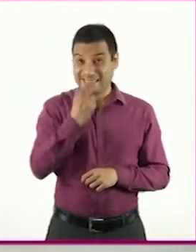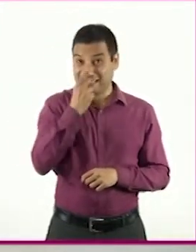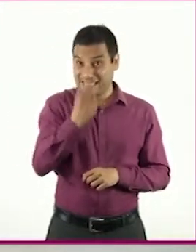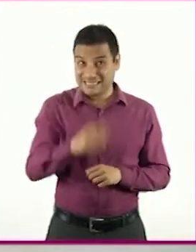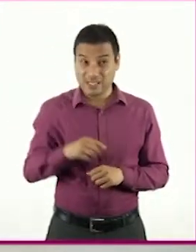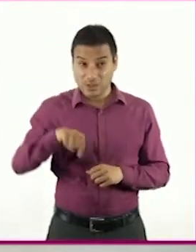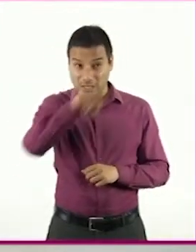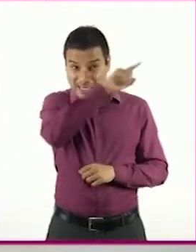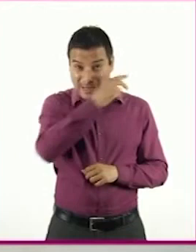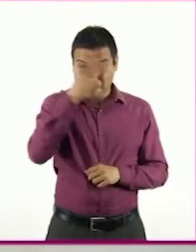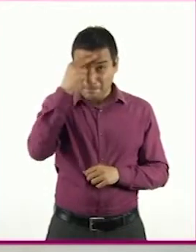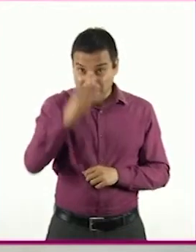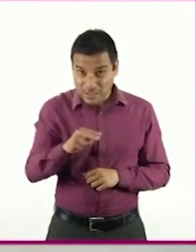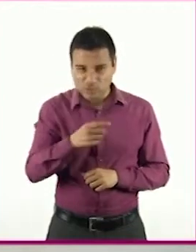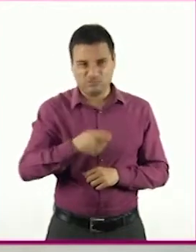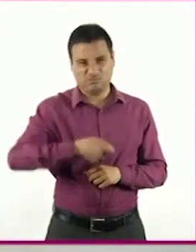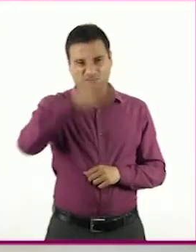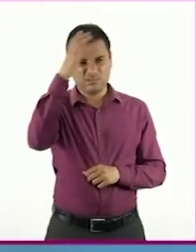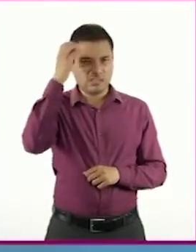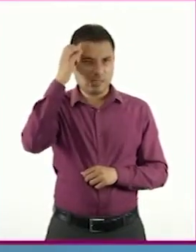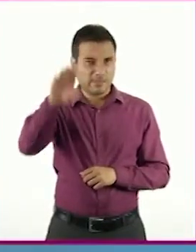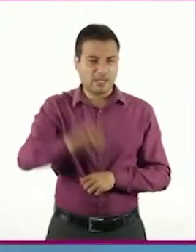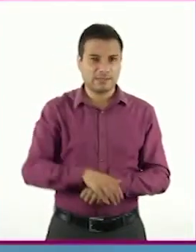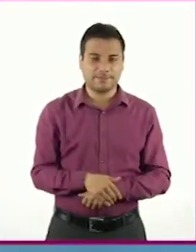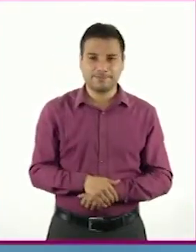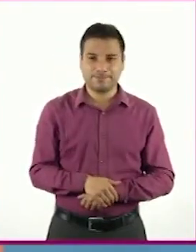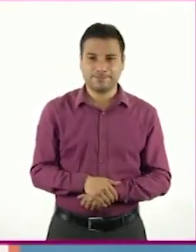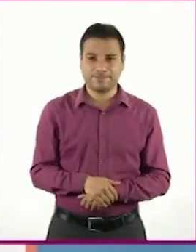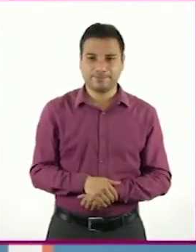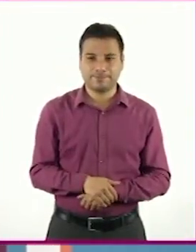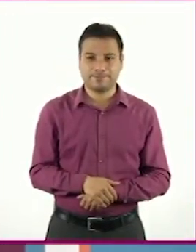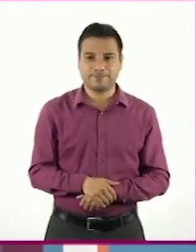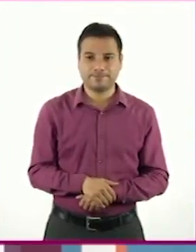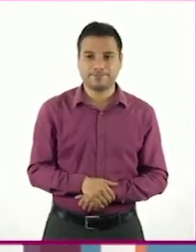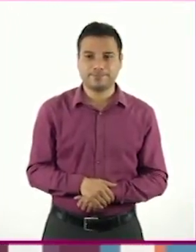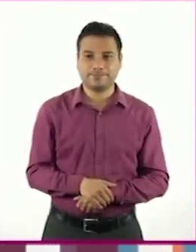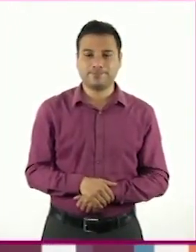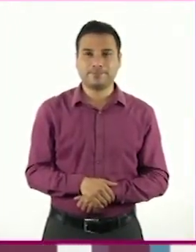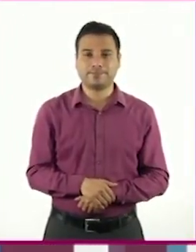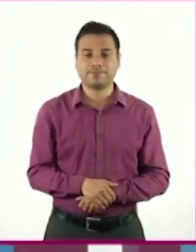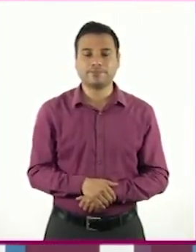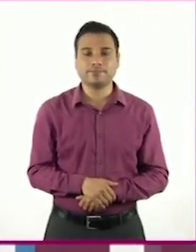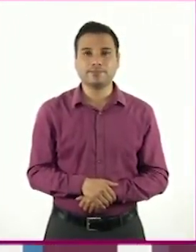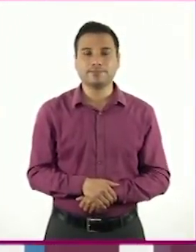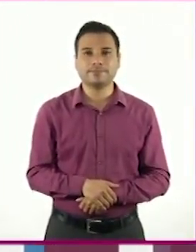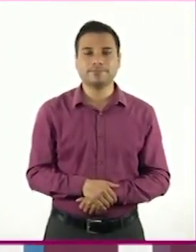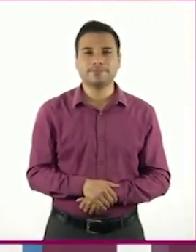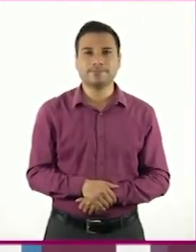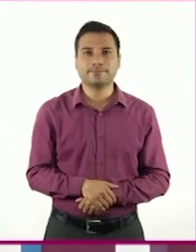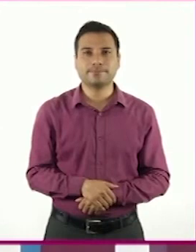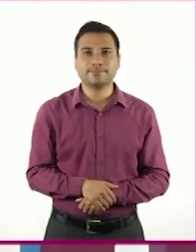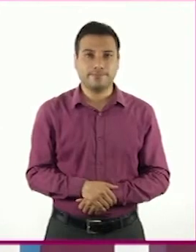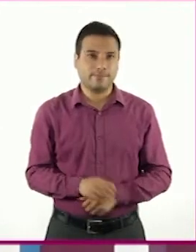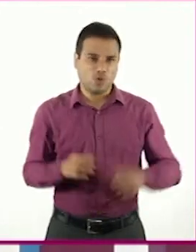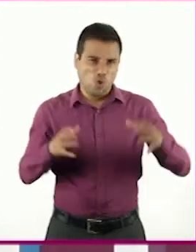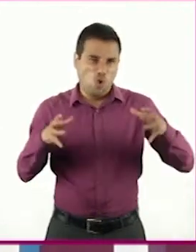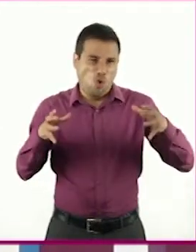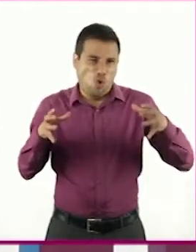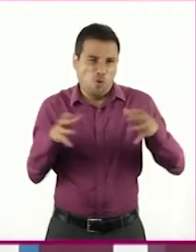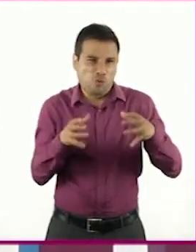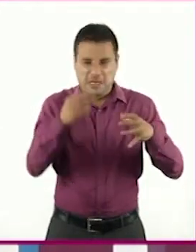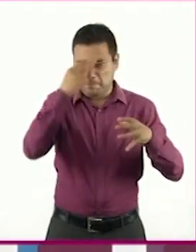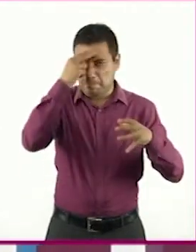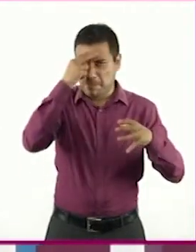a todos los mexicanos como criminales. En respuesta a ello, en diferentes momentos, la comunidad de origen